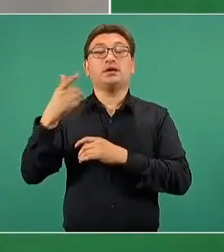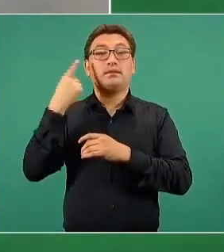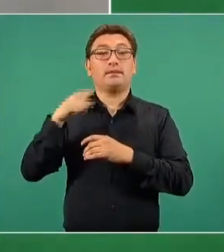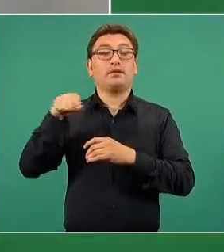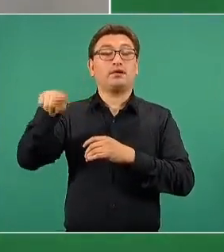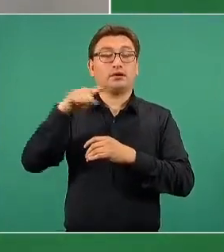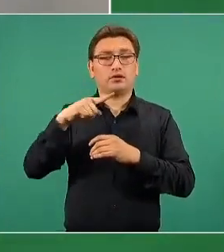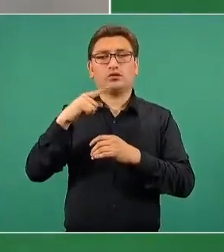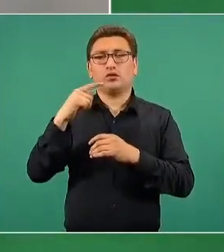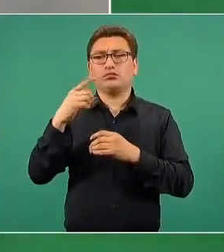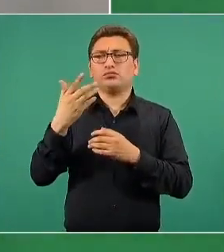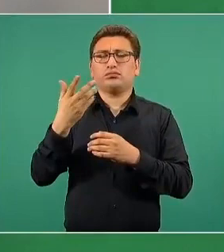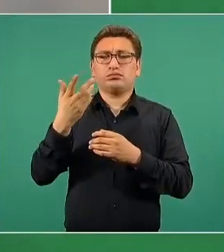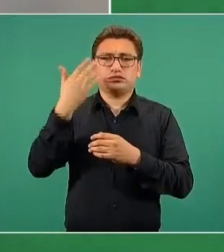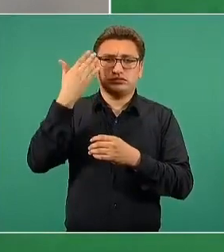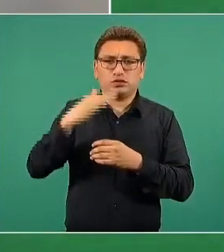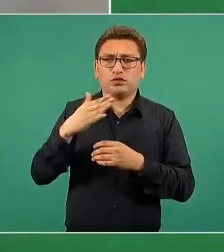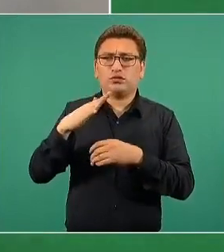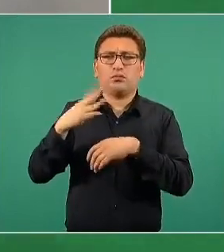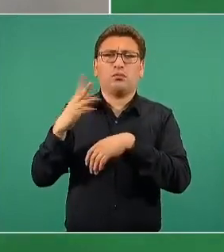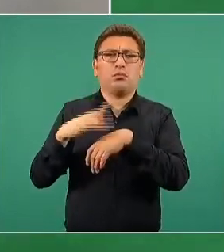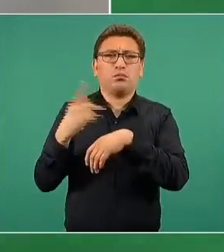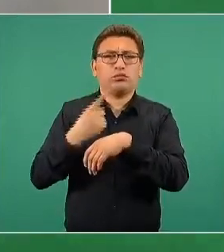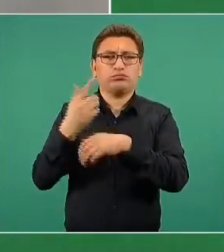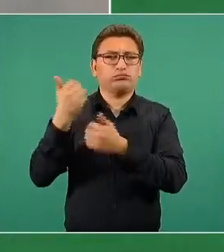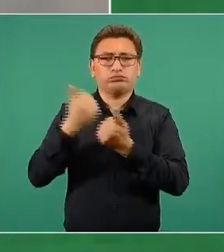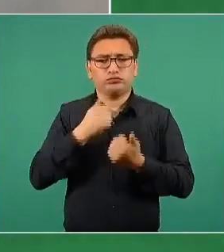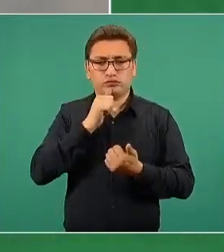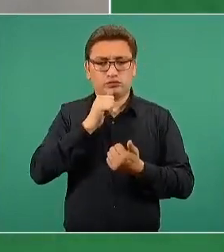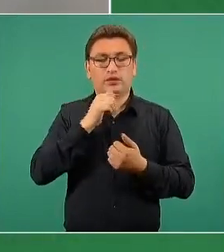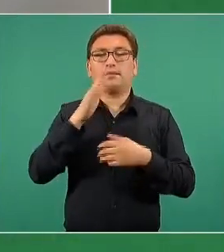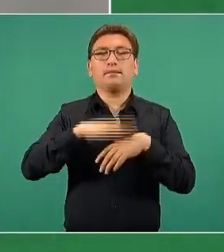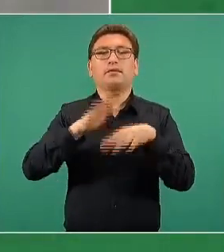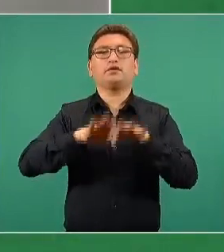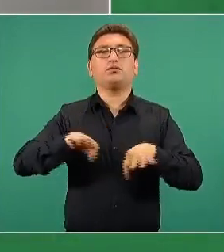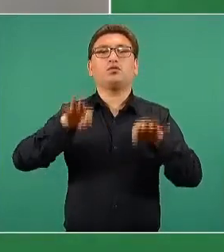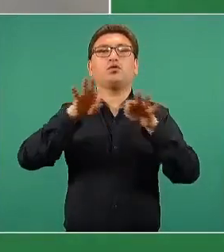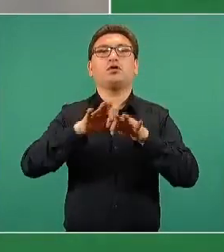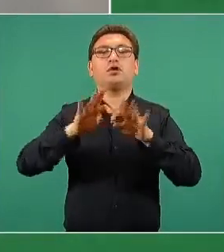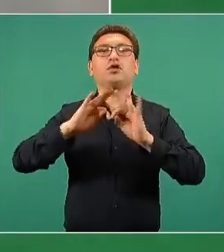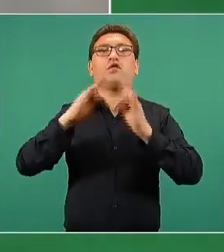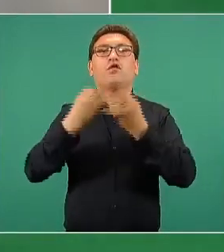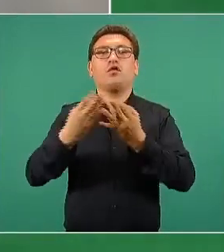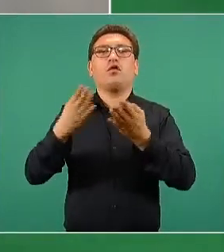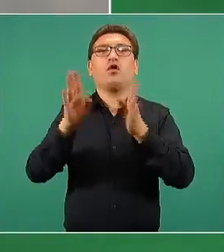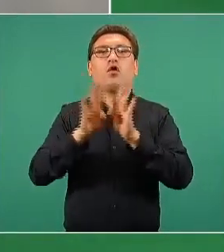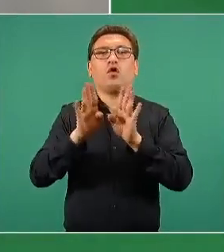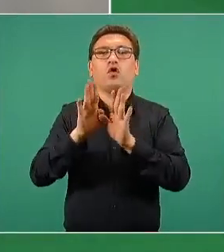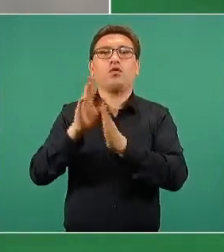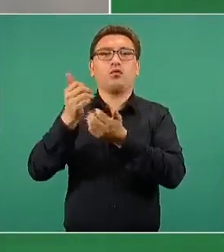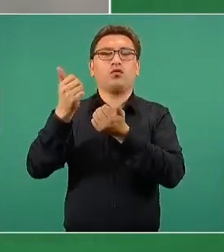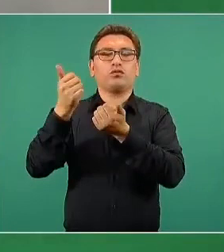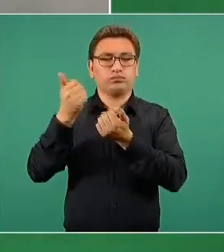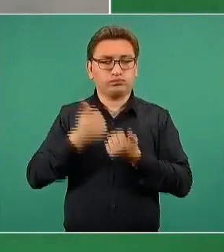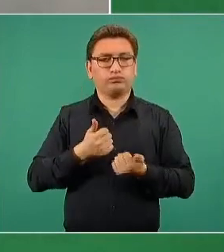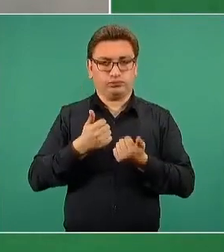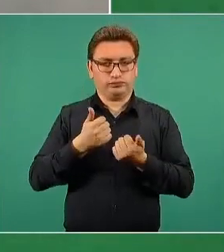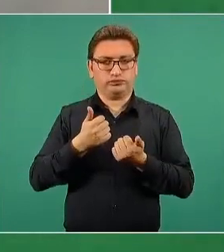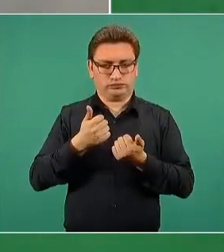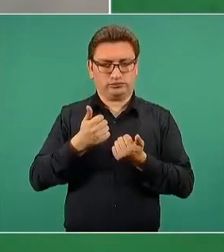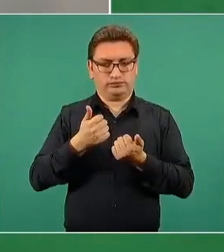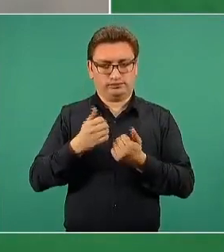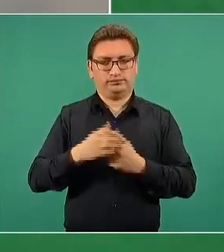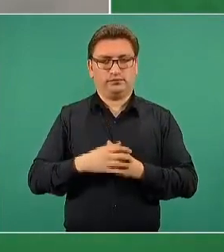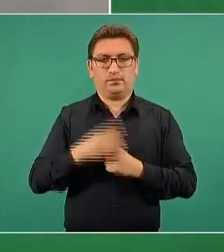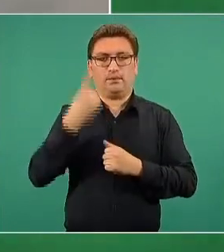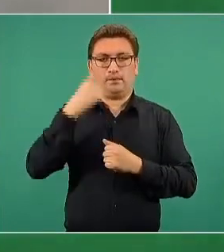poder conocer las razones y, sobre todo, más que las razones, las formas en cómo se puede recuperar